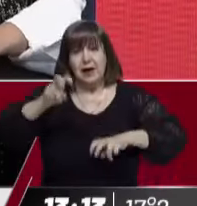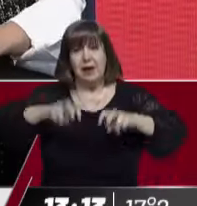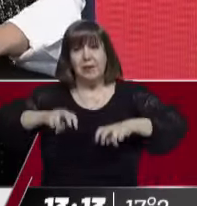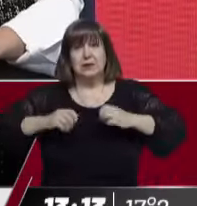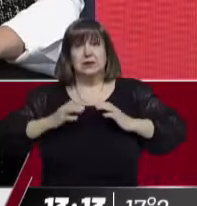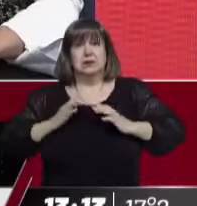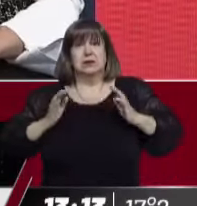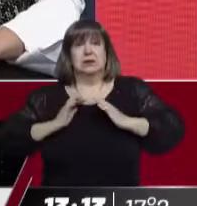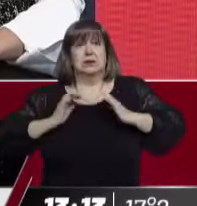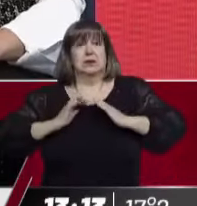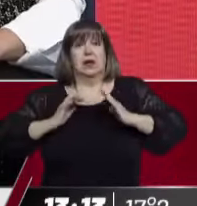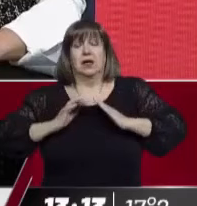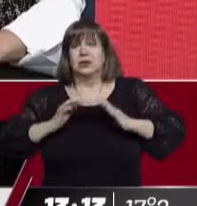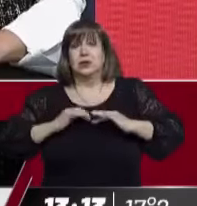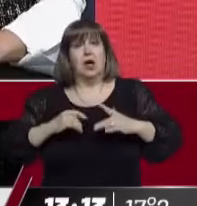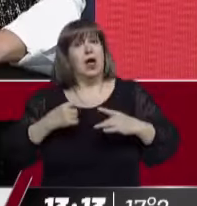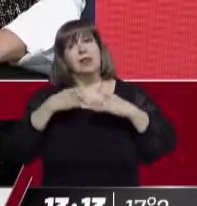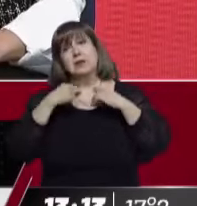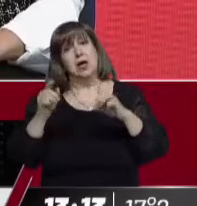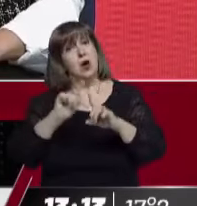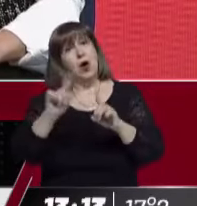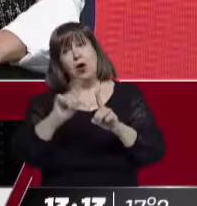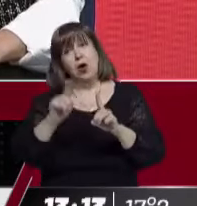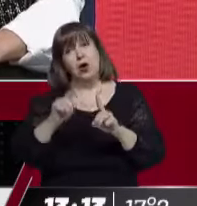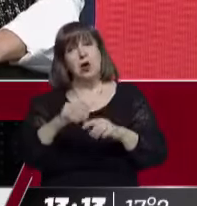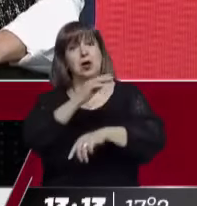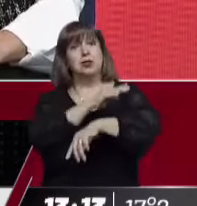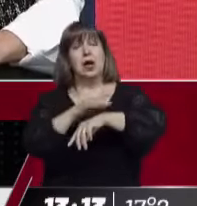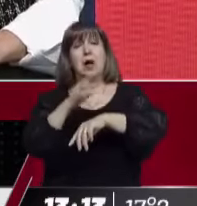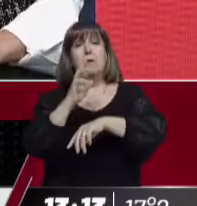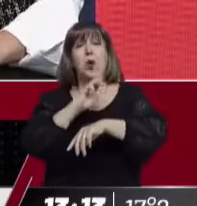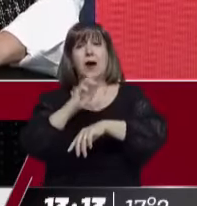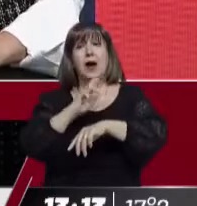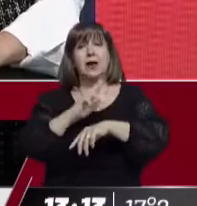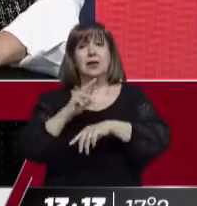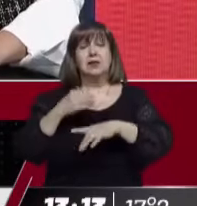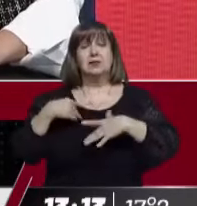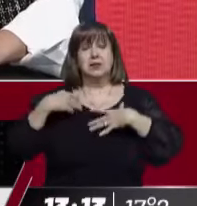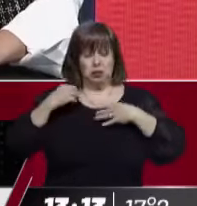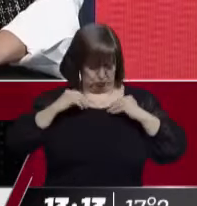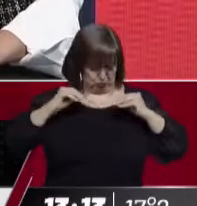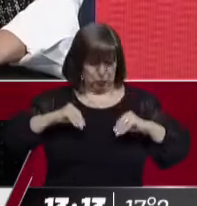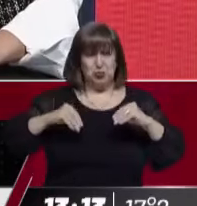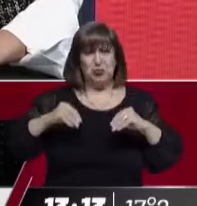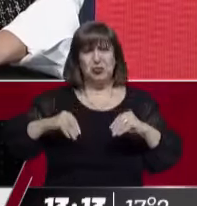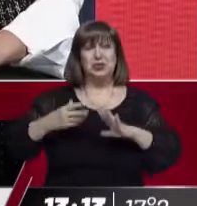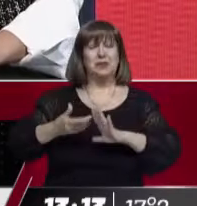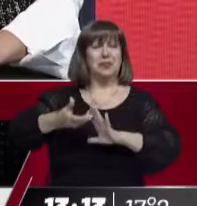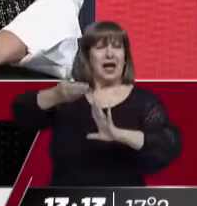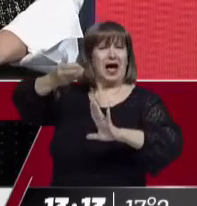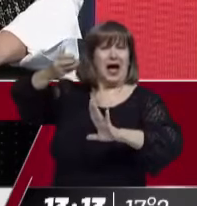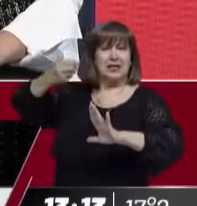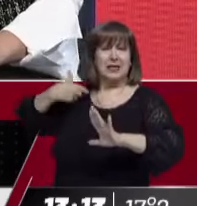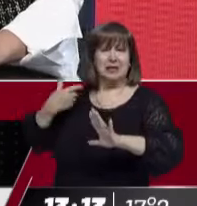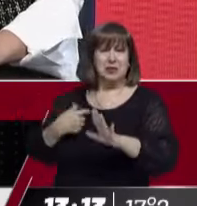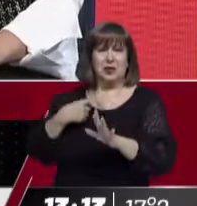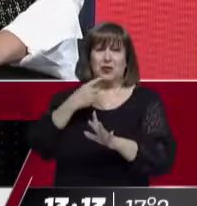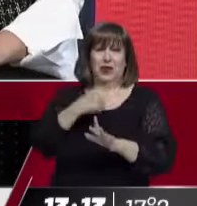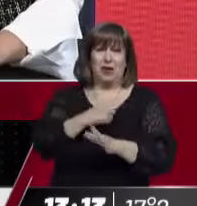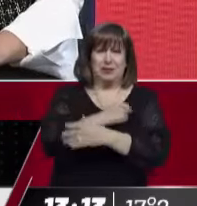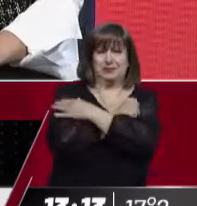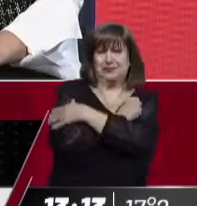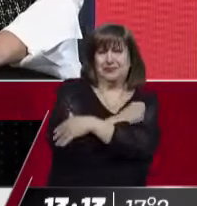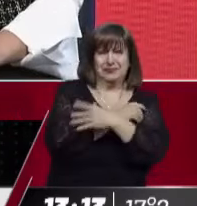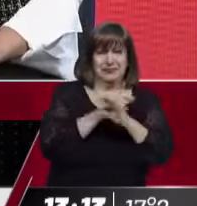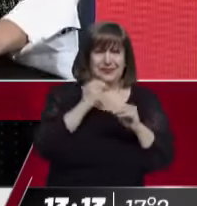se prestaron para la situación y ayudaron también a la víctima, que la llevaron hacia atrás porque estaba en una situación muy complicada, estaba muy concernada por lo que había vivido, ¿no?